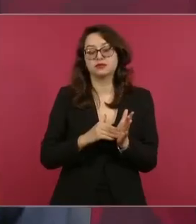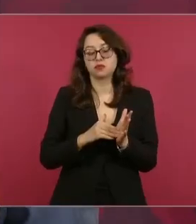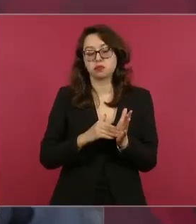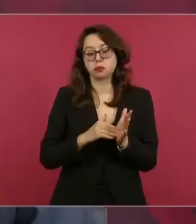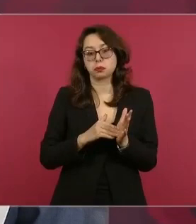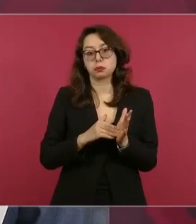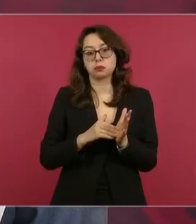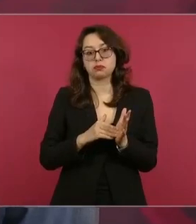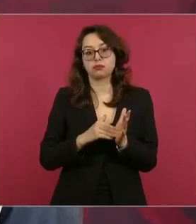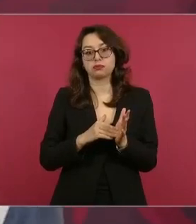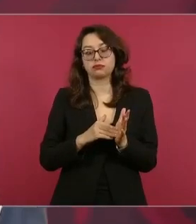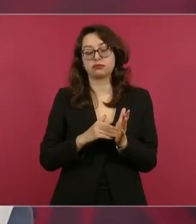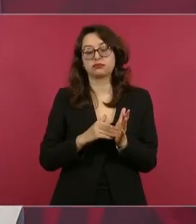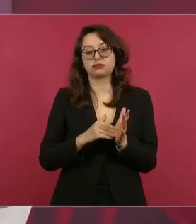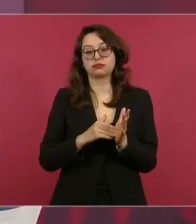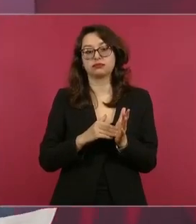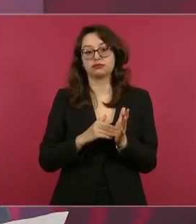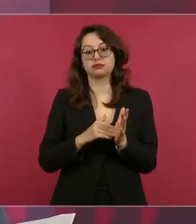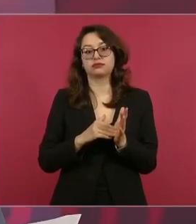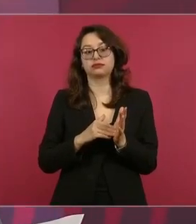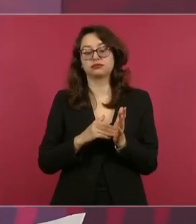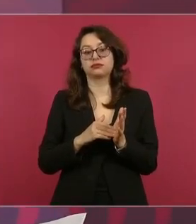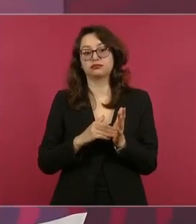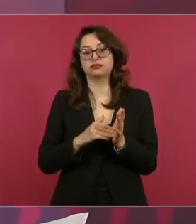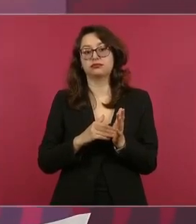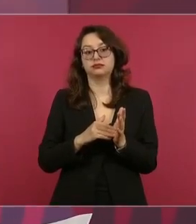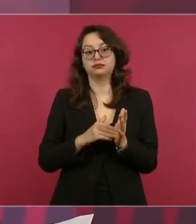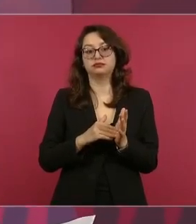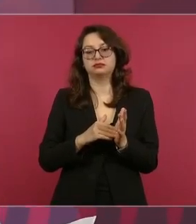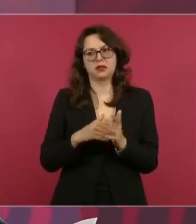Mucho más, como 3 millones.